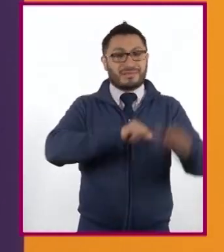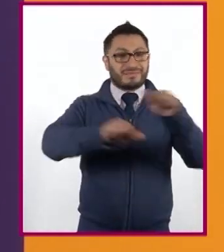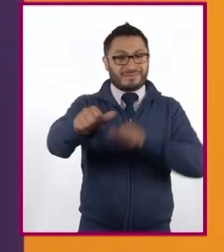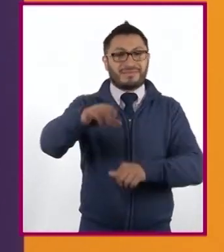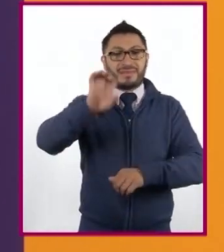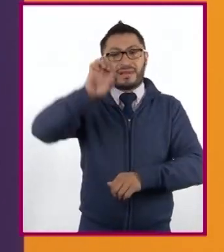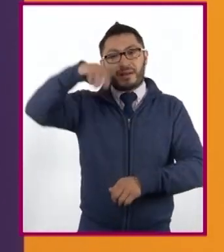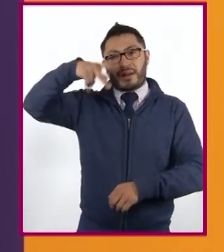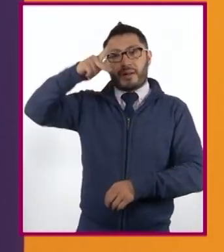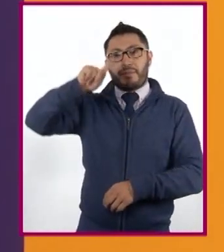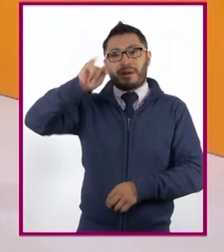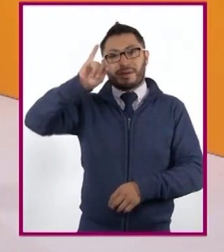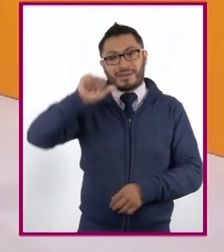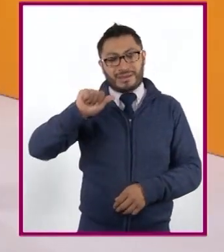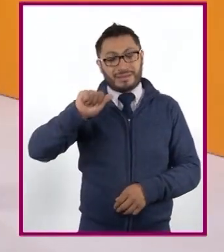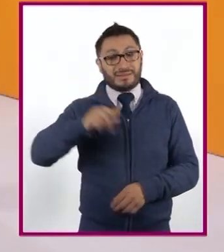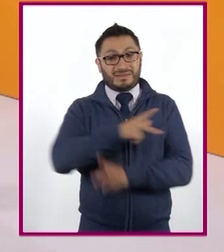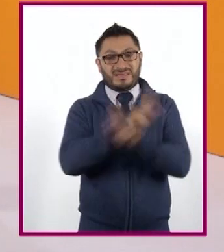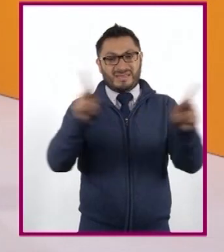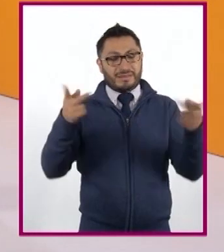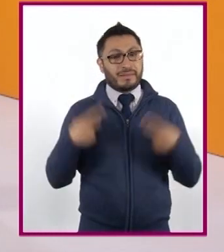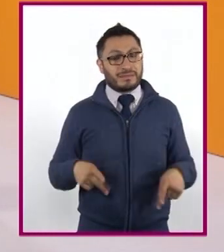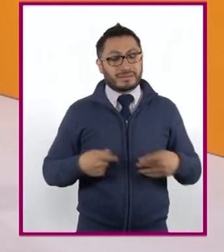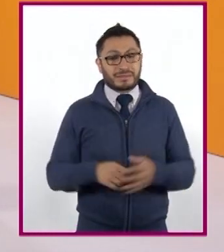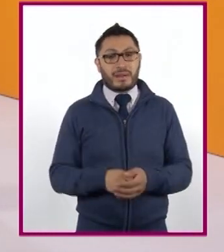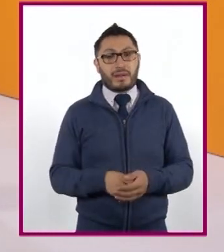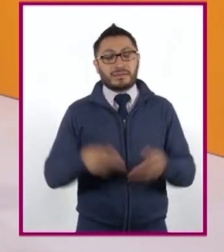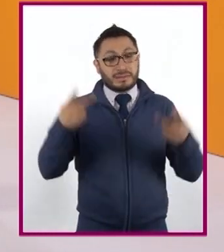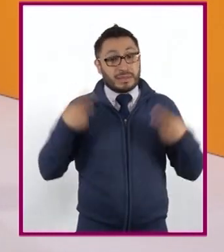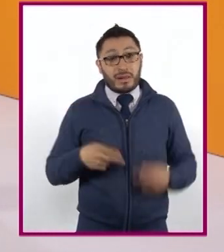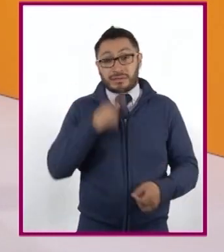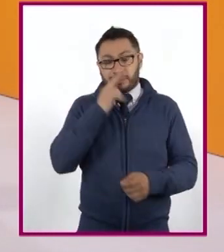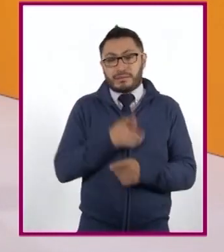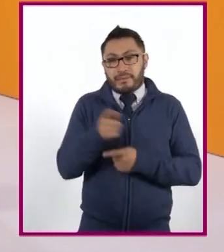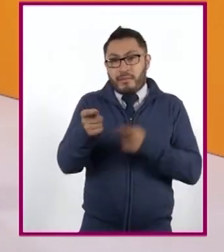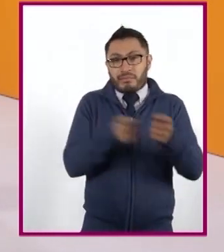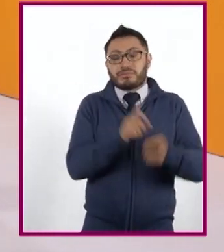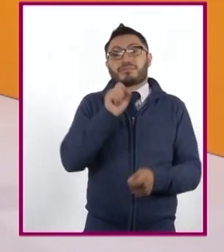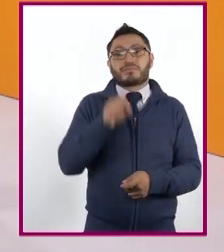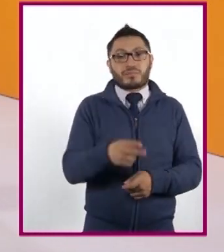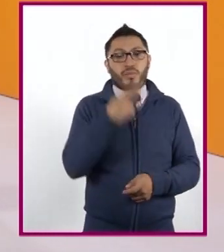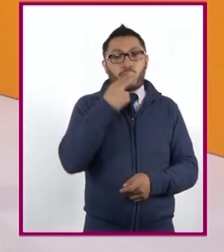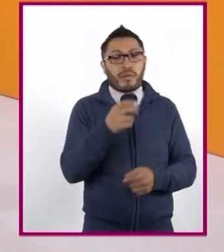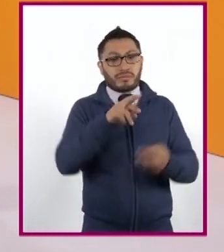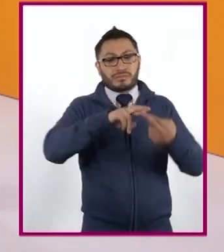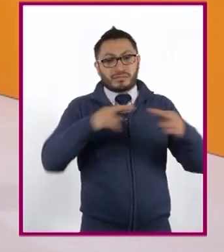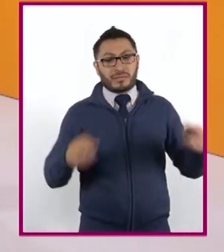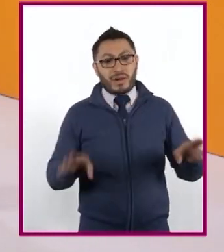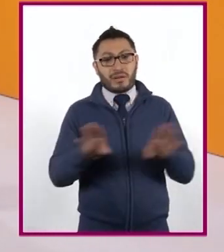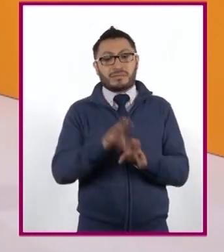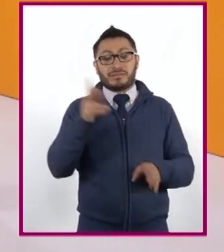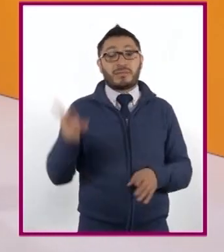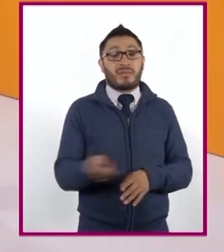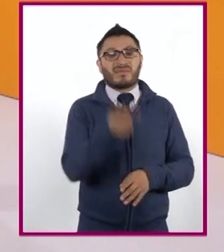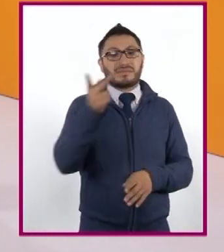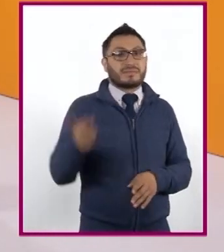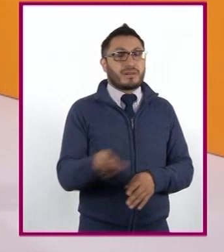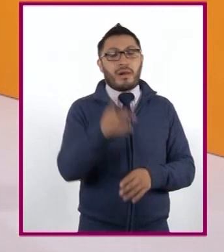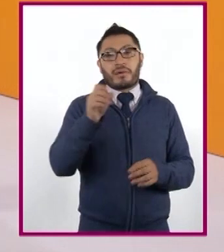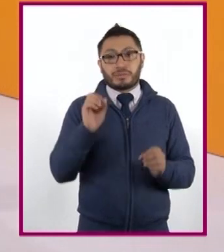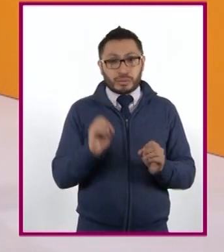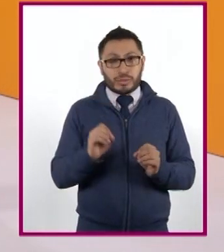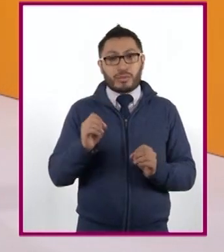público. El moderador también utiliza ciertos recursos, como preguntas o